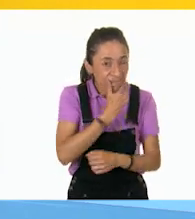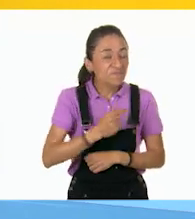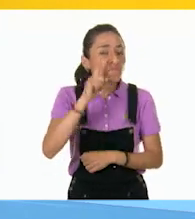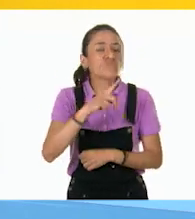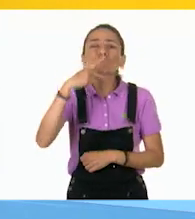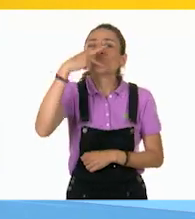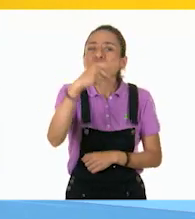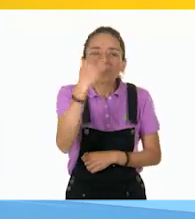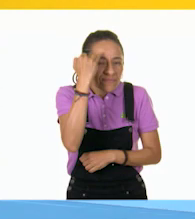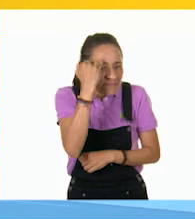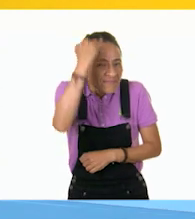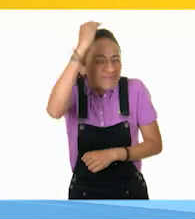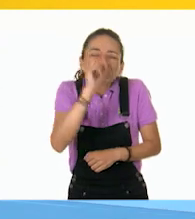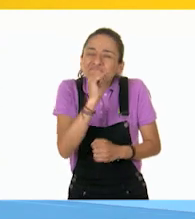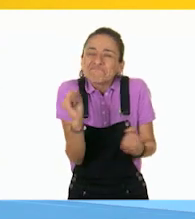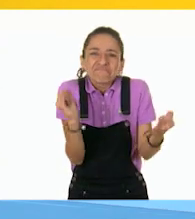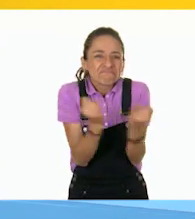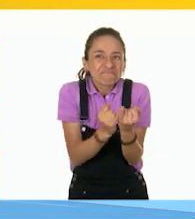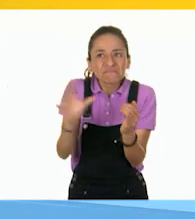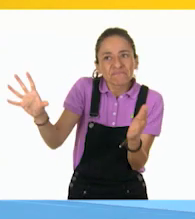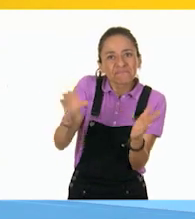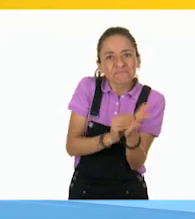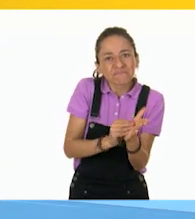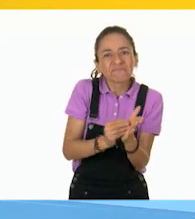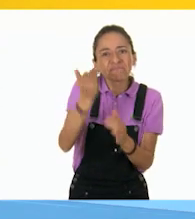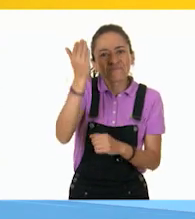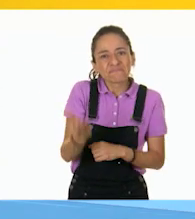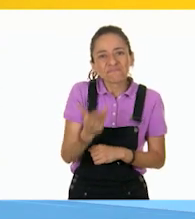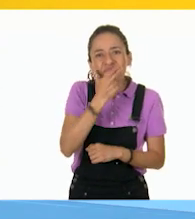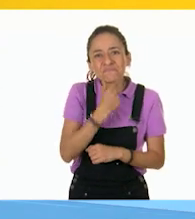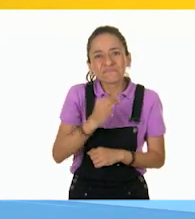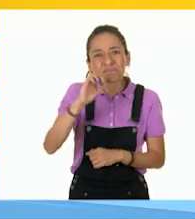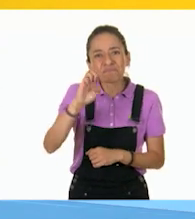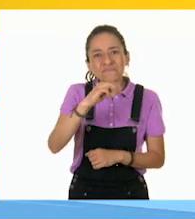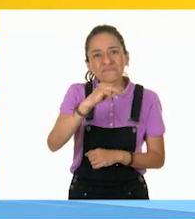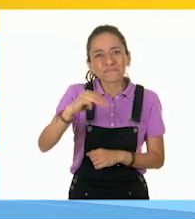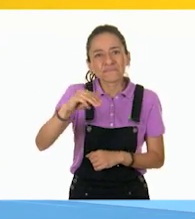como la que realizó Emanuel o cualquier otra que ustedes